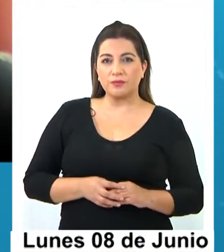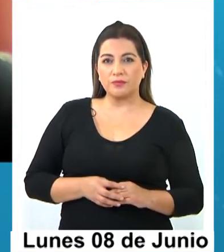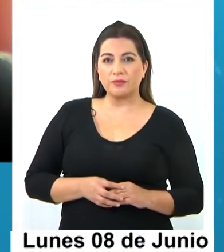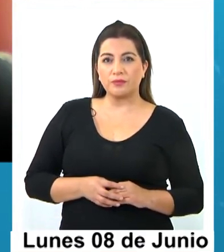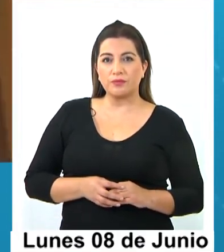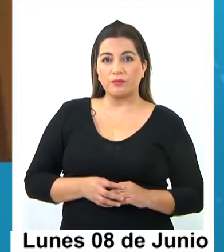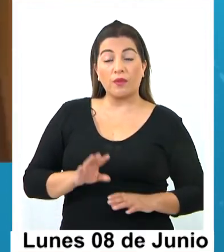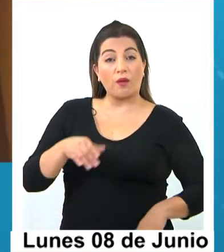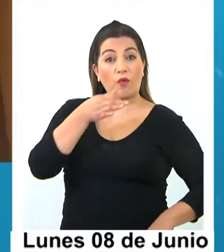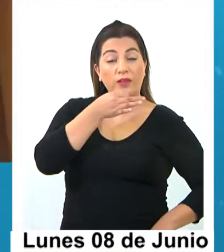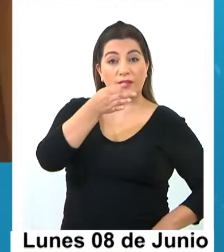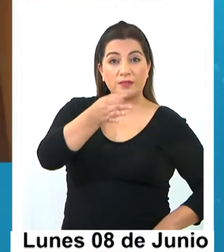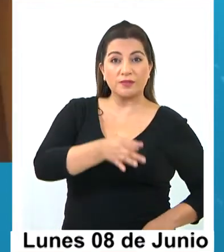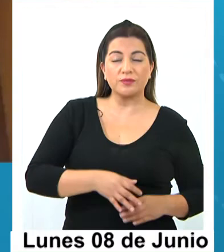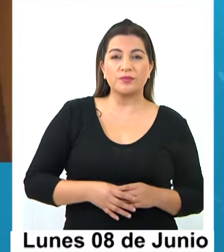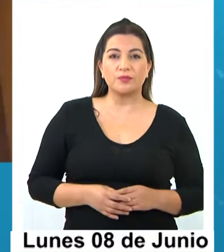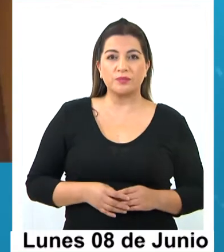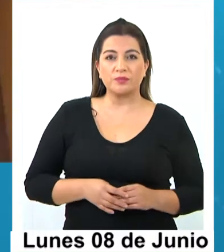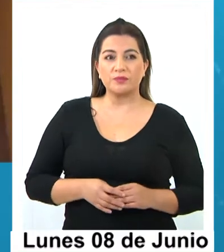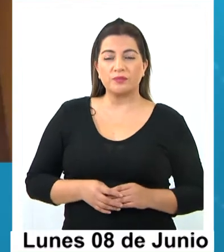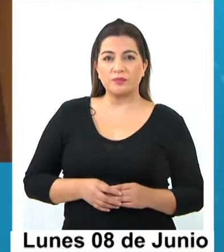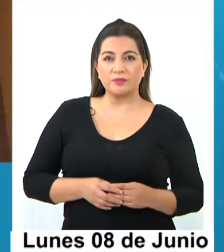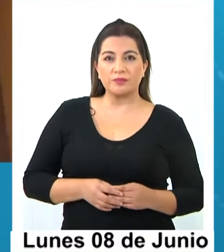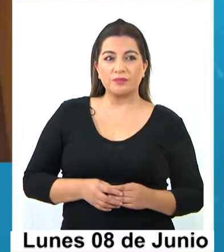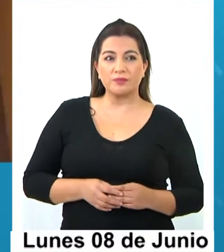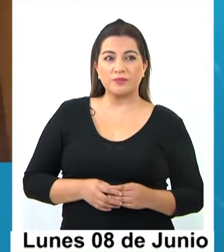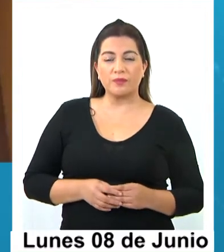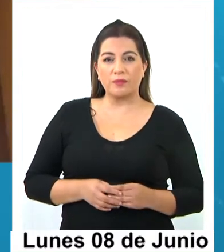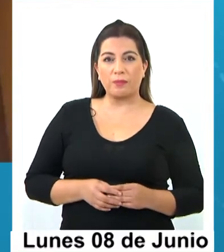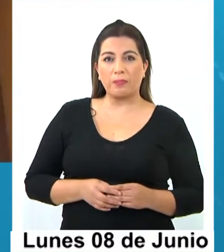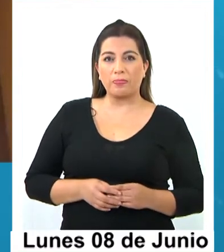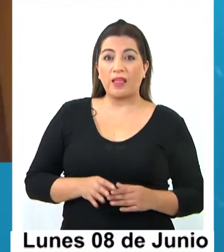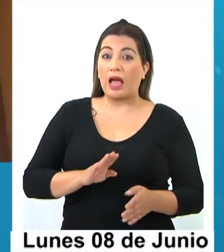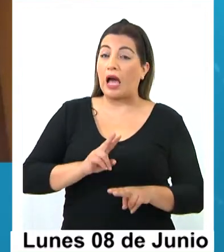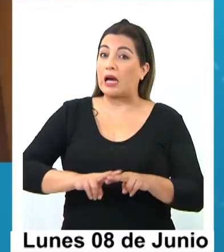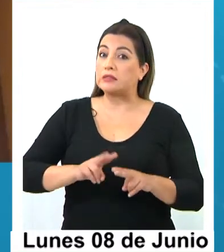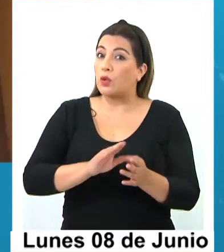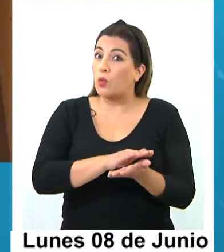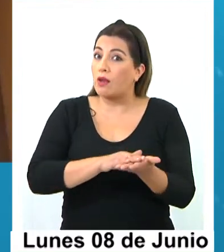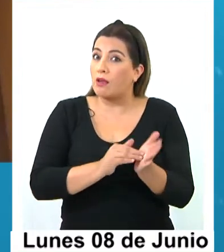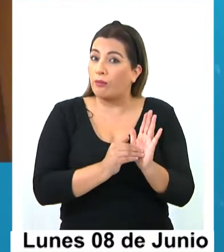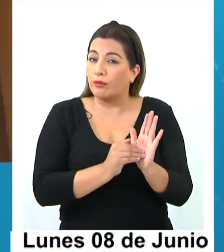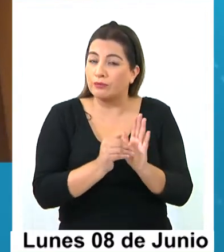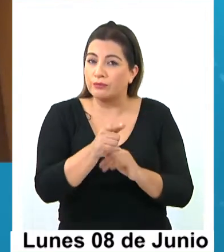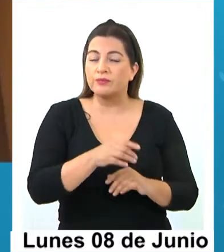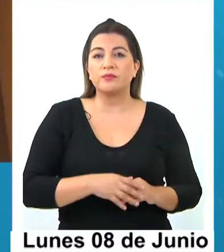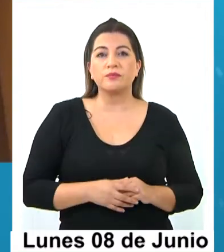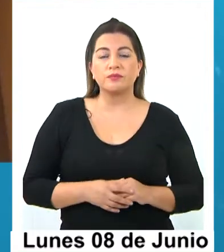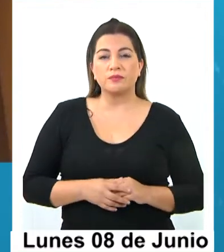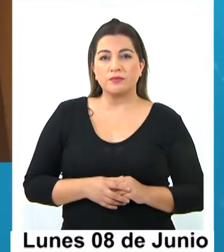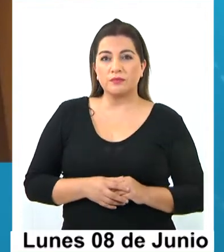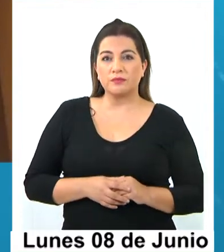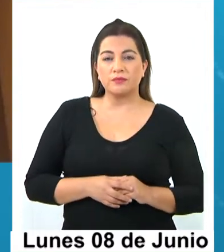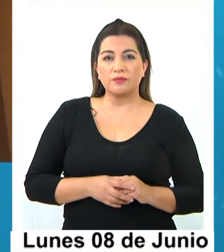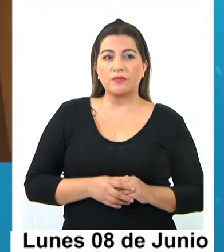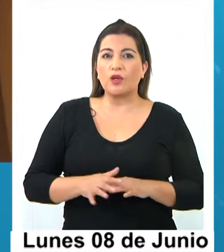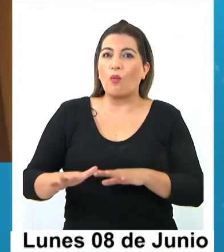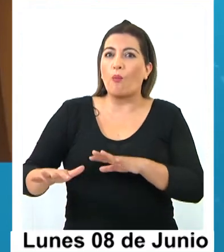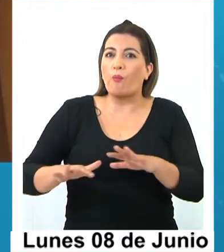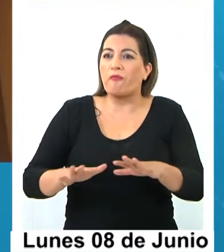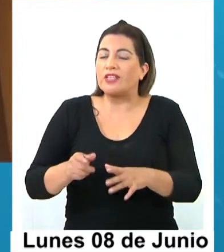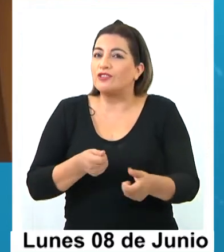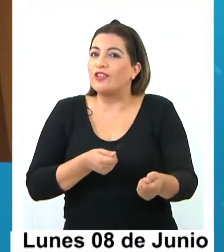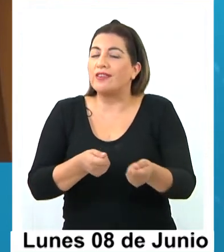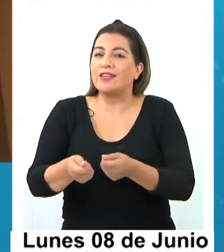Mira, lo que te puedo mencionar y que se puede ejemplificar por sí solo es que el movimiento